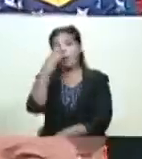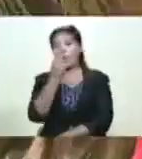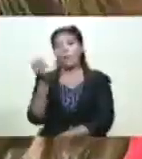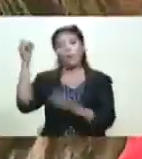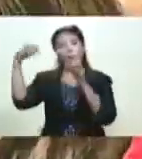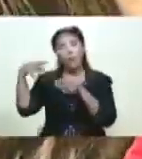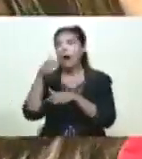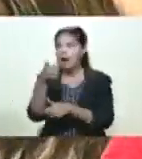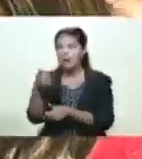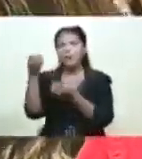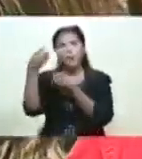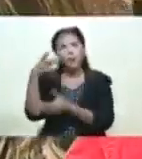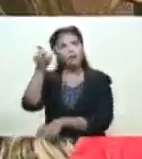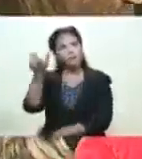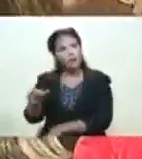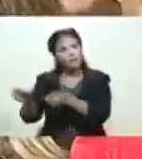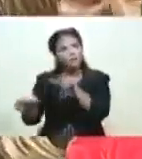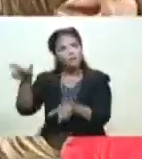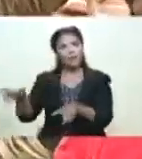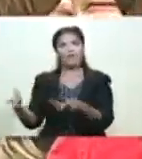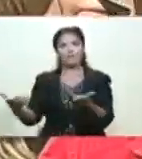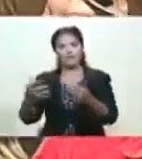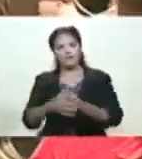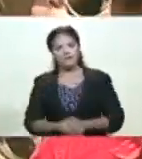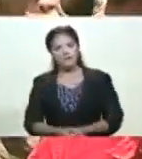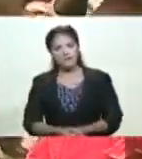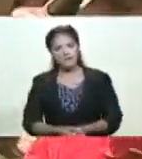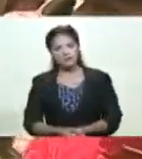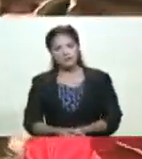Que son buena gente.